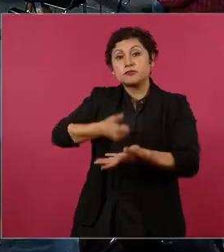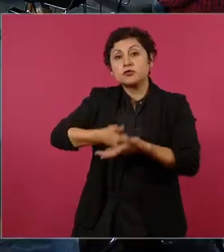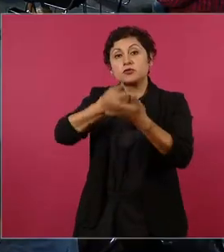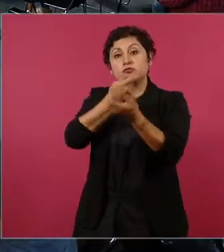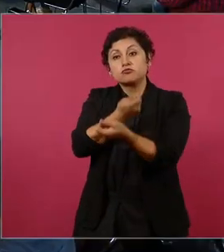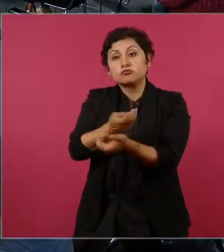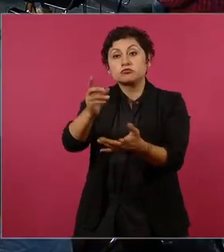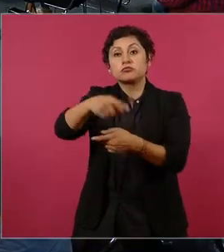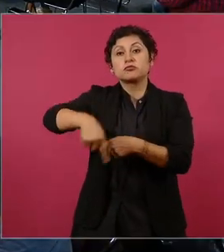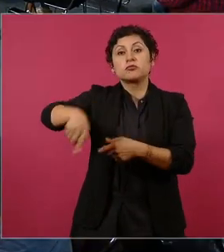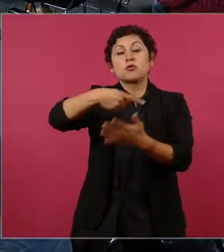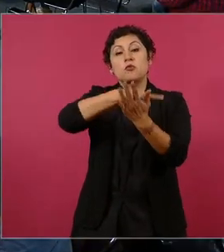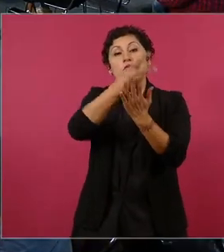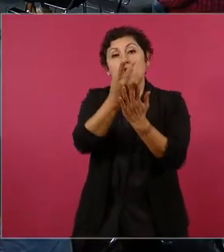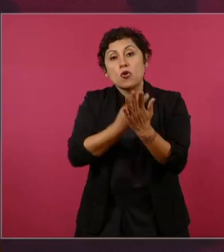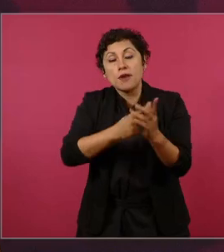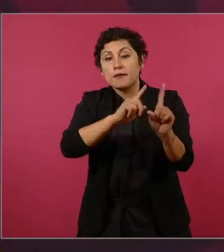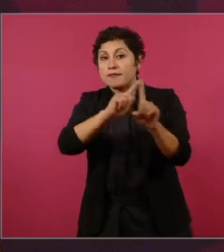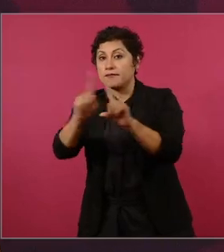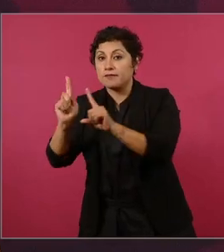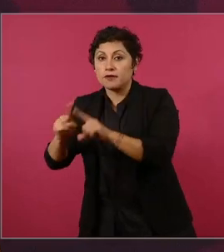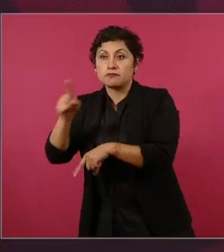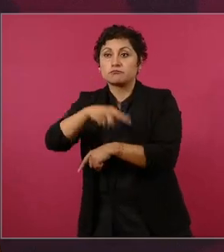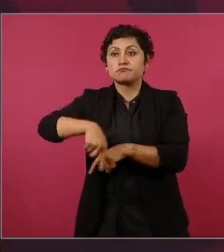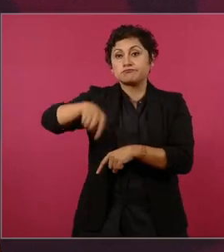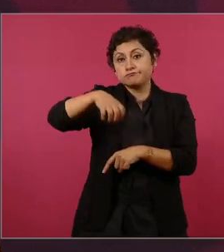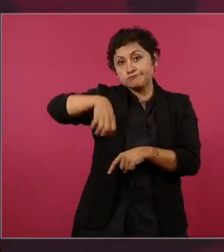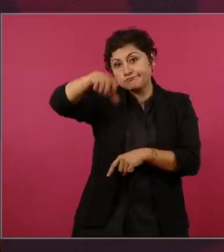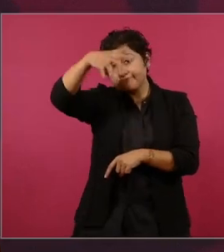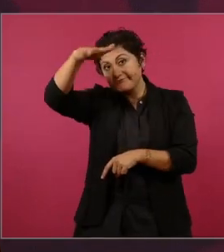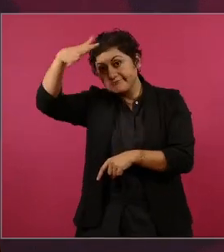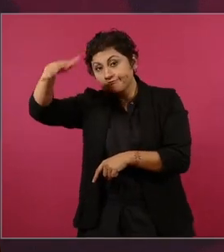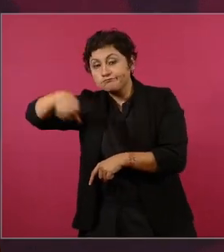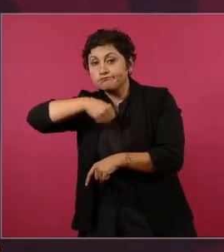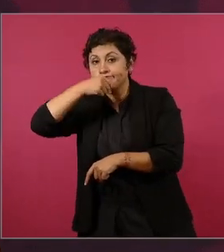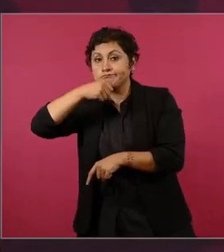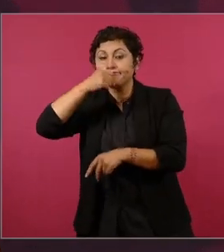mayores, todo el programa de bienestar.